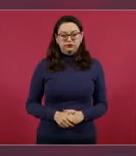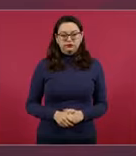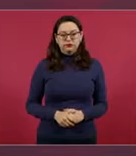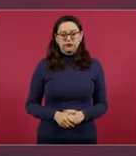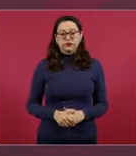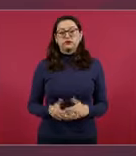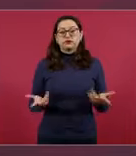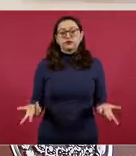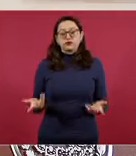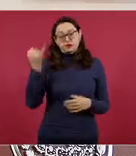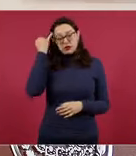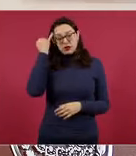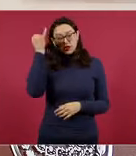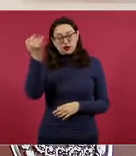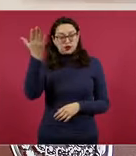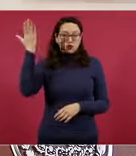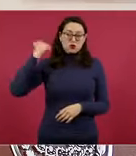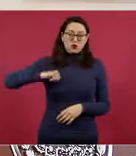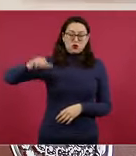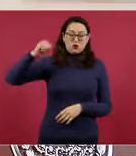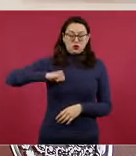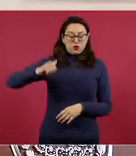de Tlatelolco.